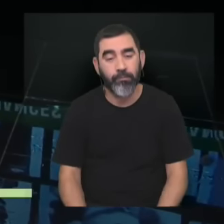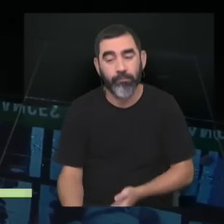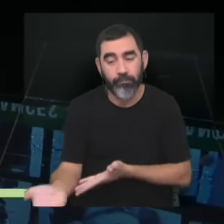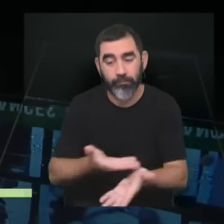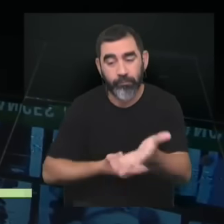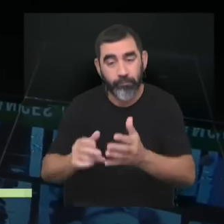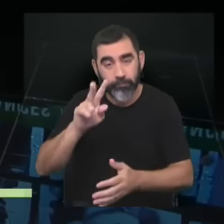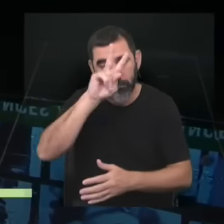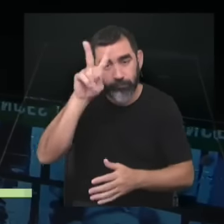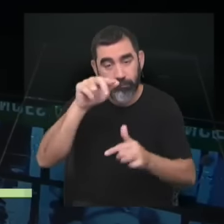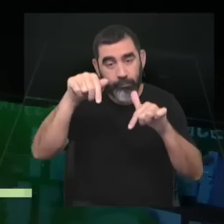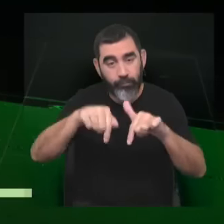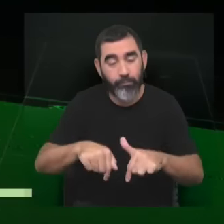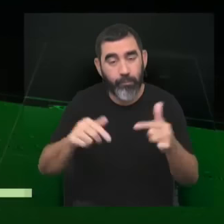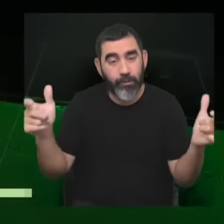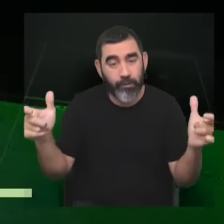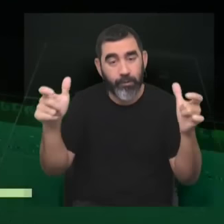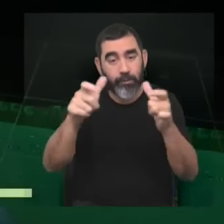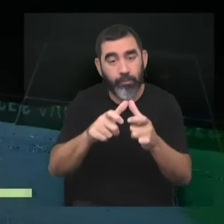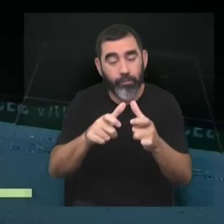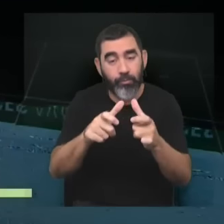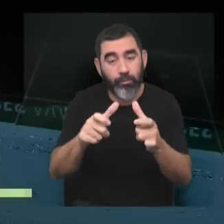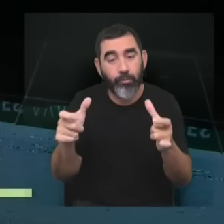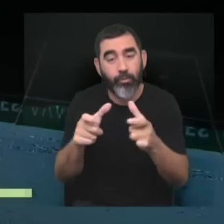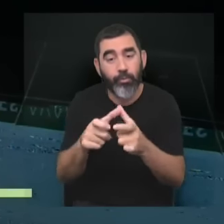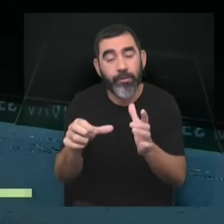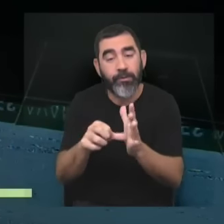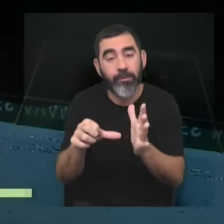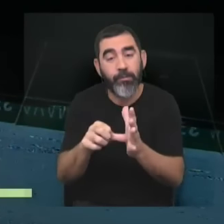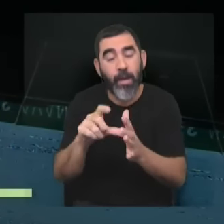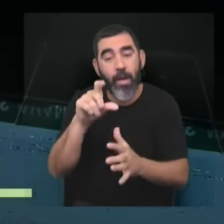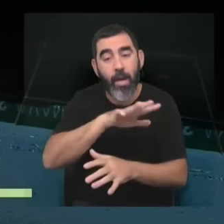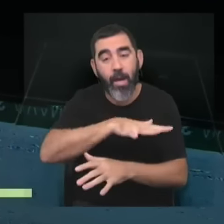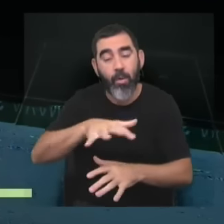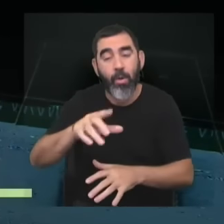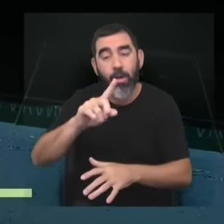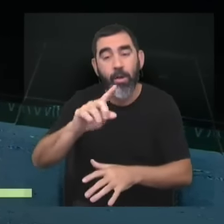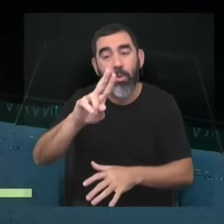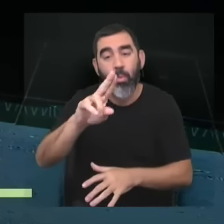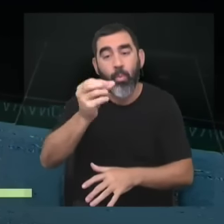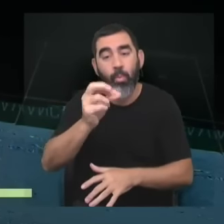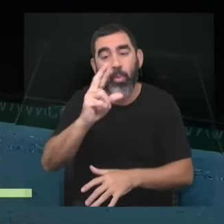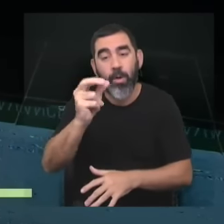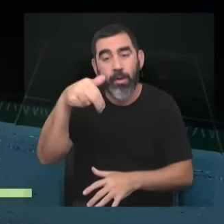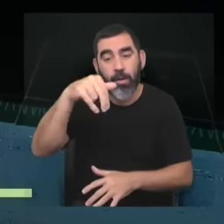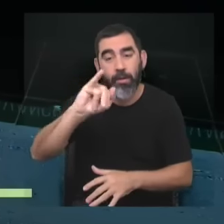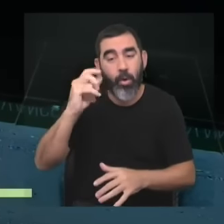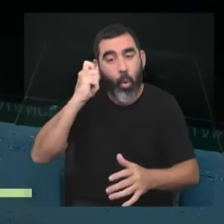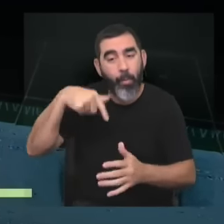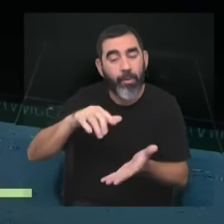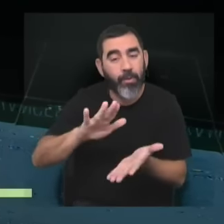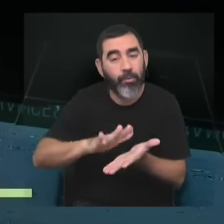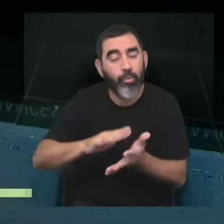indígena va a participar hoy de la reunión de el comité de sistema de acuífero guaraní donde plantearán su posición sobre la